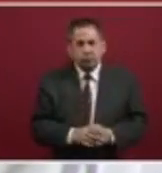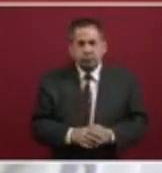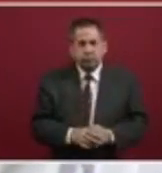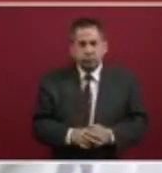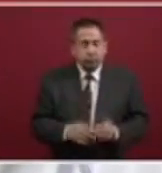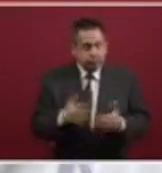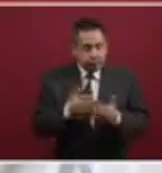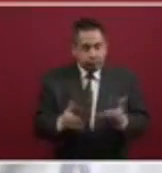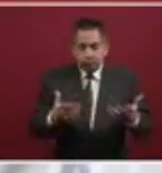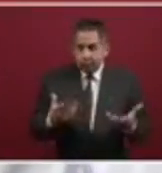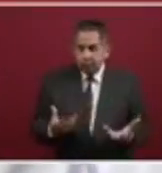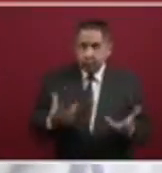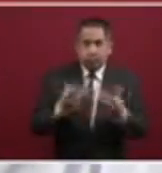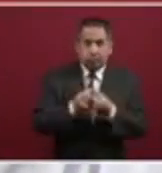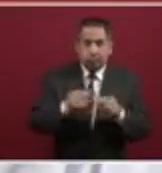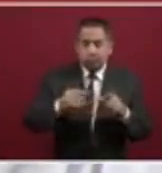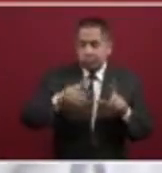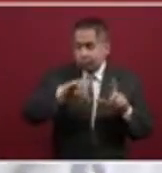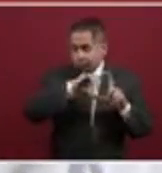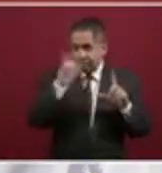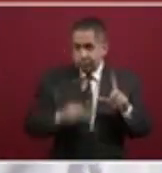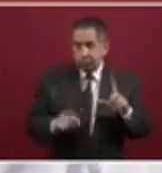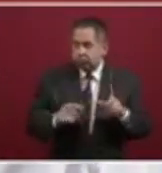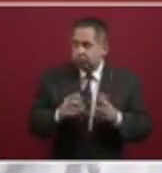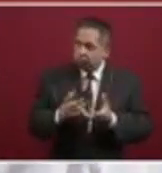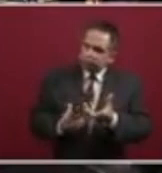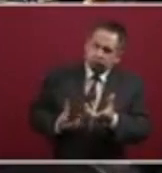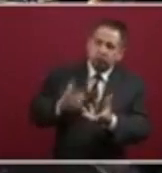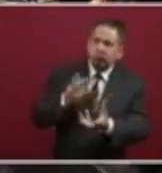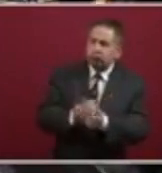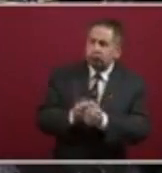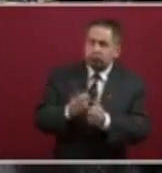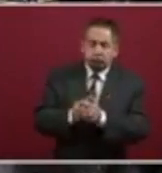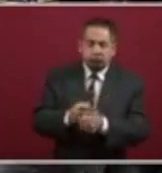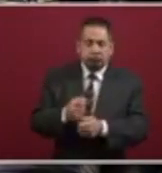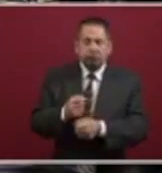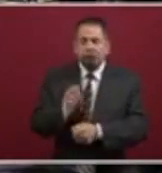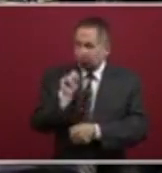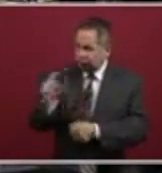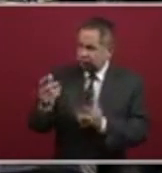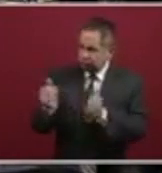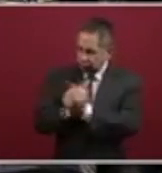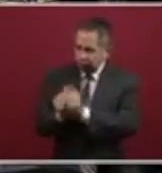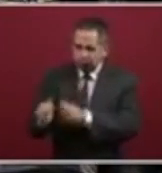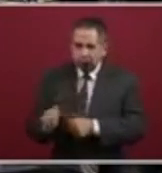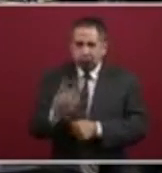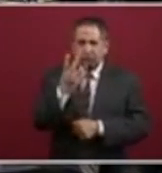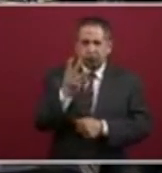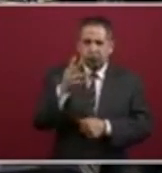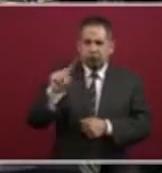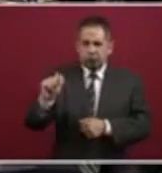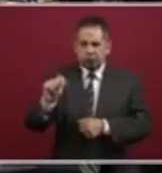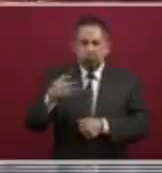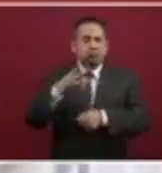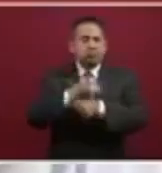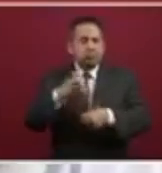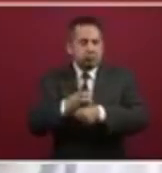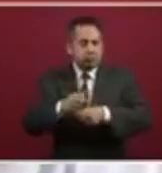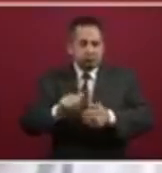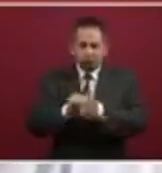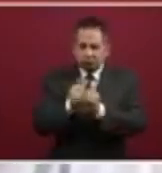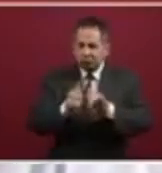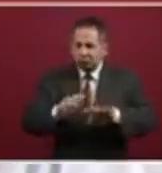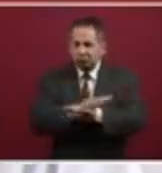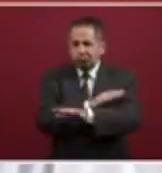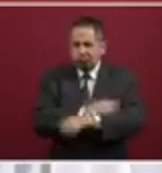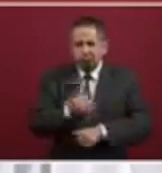el Magisterio Nacional se suma a su cuarta transformación. Estamos y estaremos